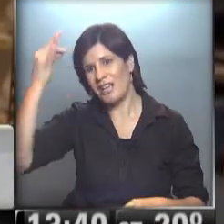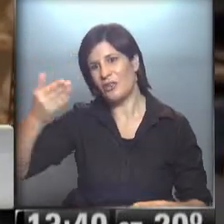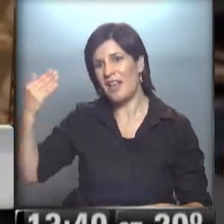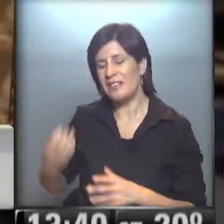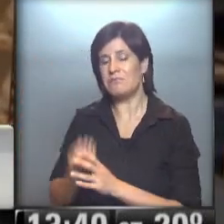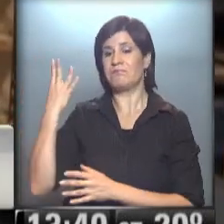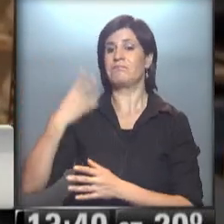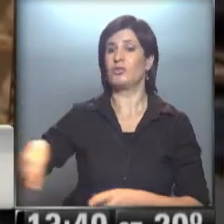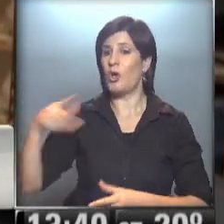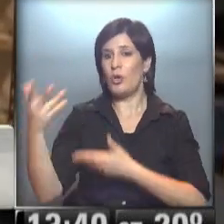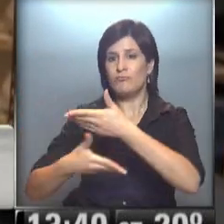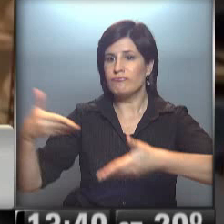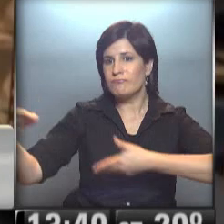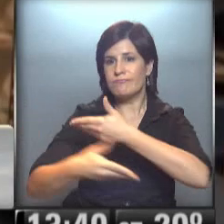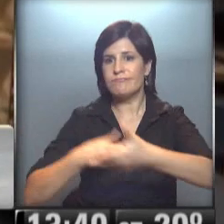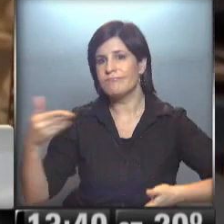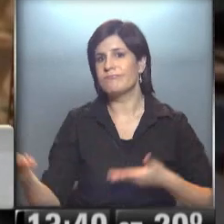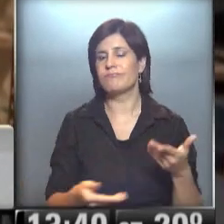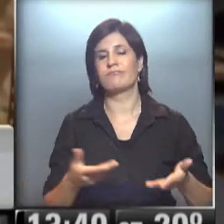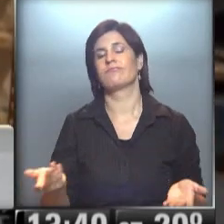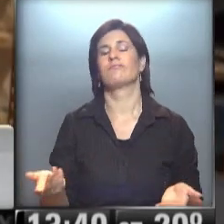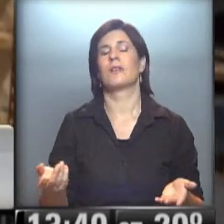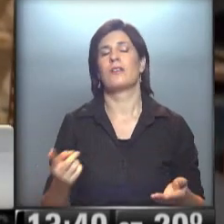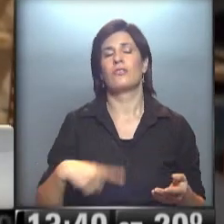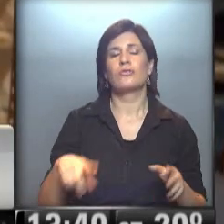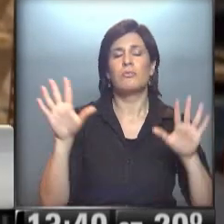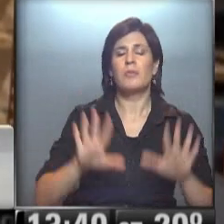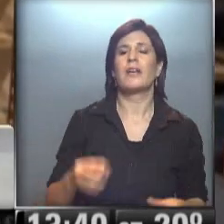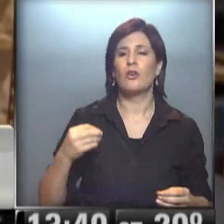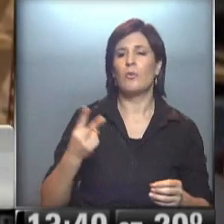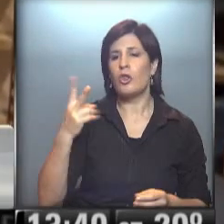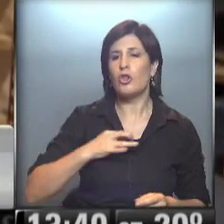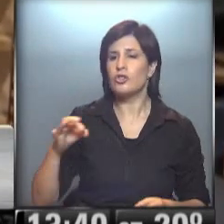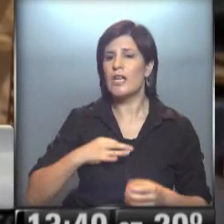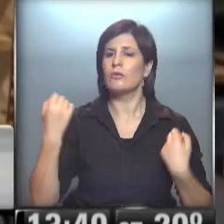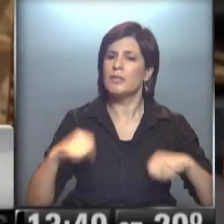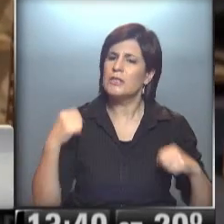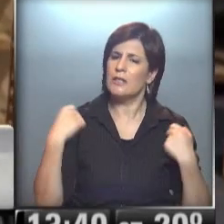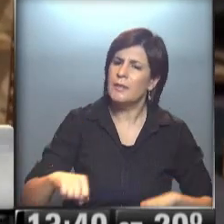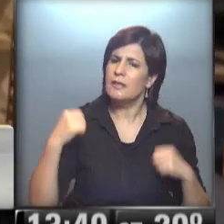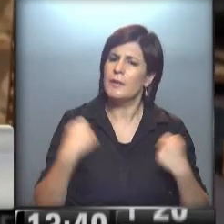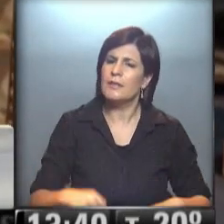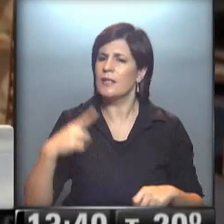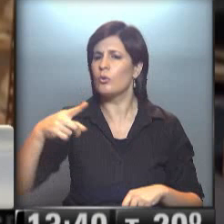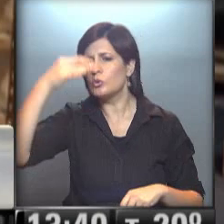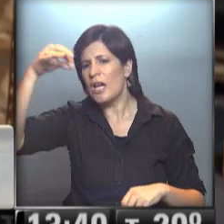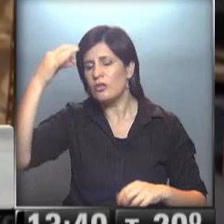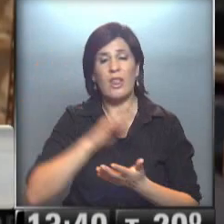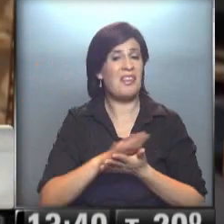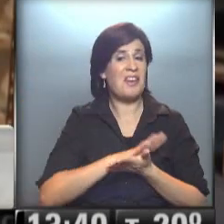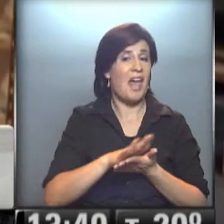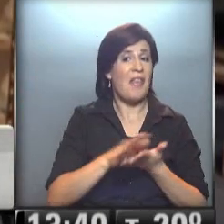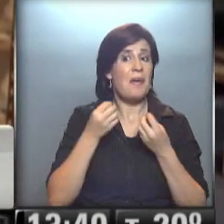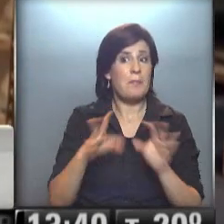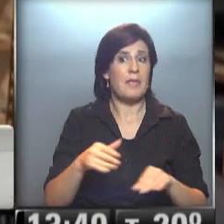todos digamos la forma de construcción acá es dos años de ensayo digamos construir una obra de la nada Hacemos